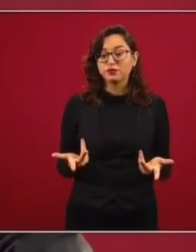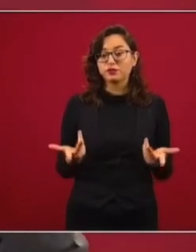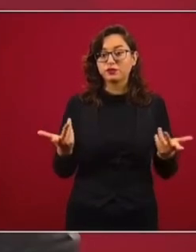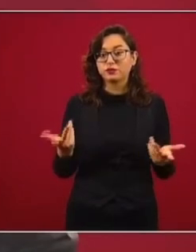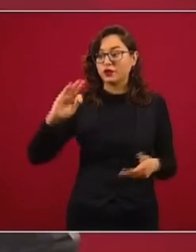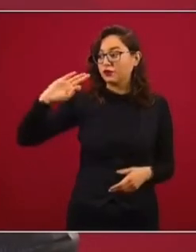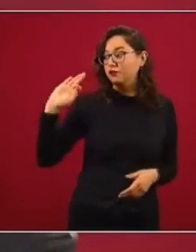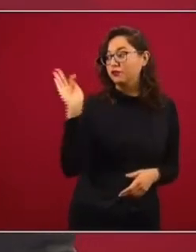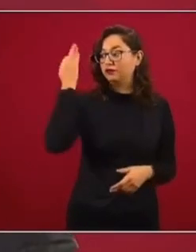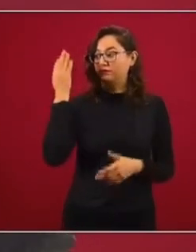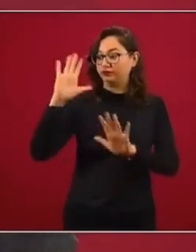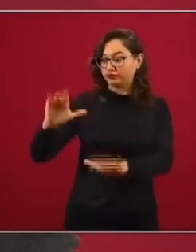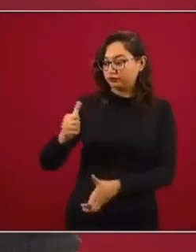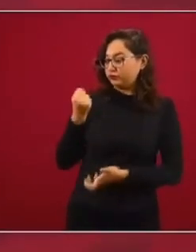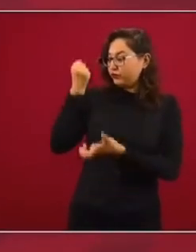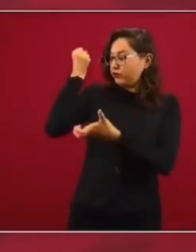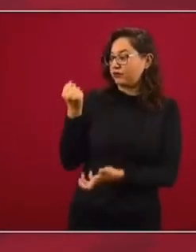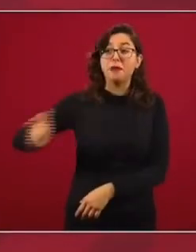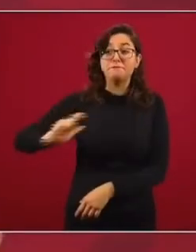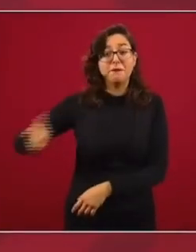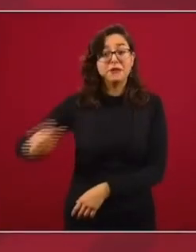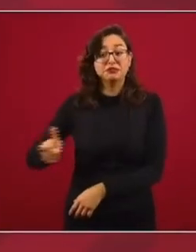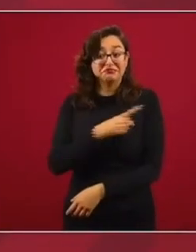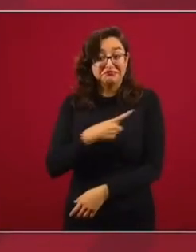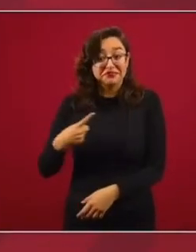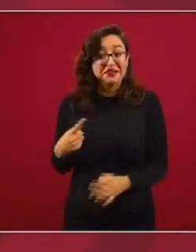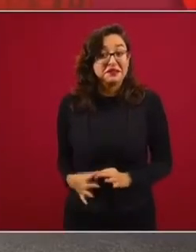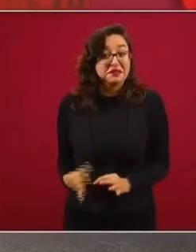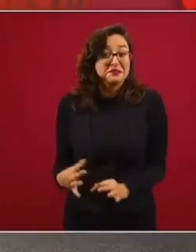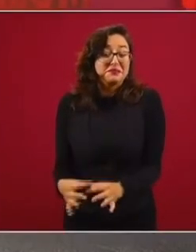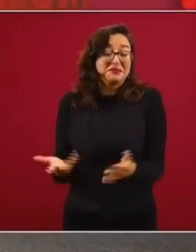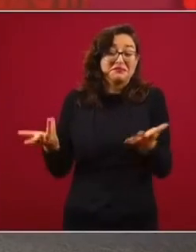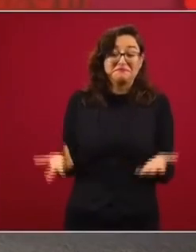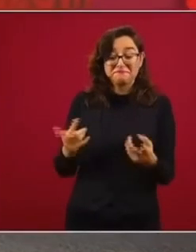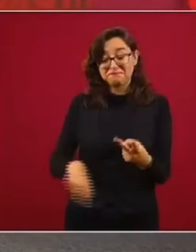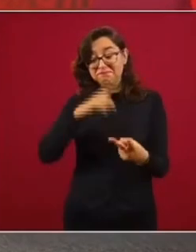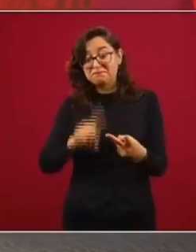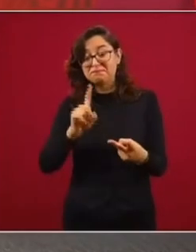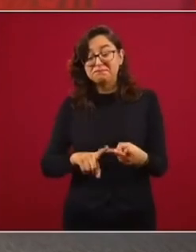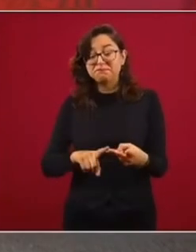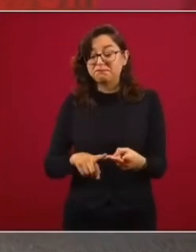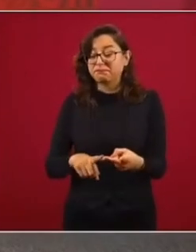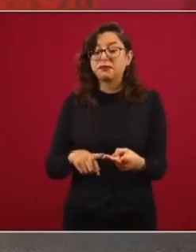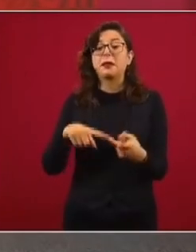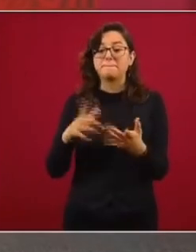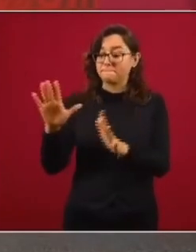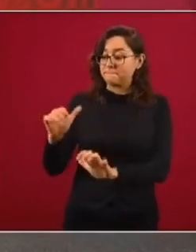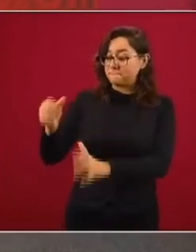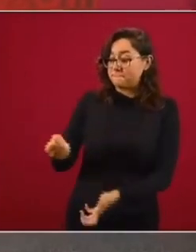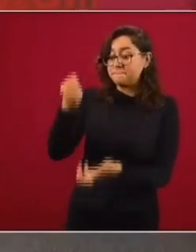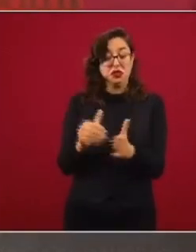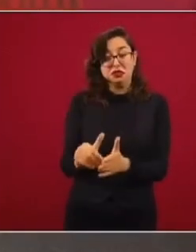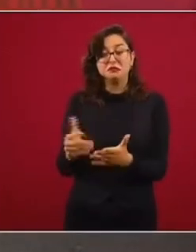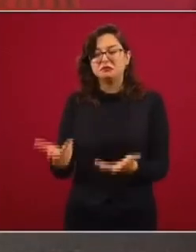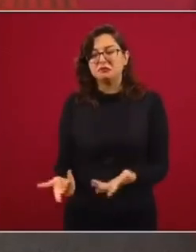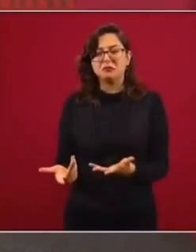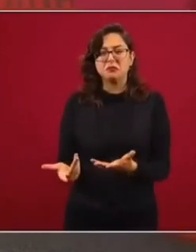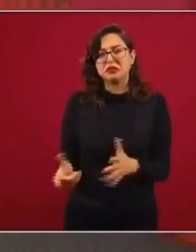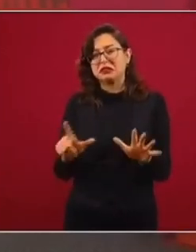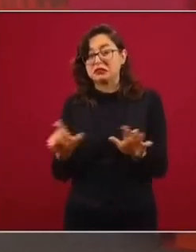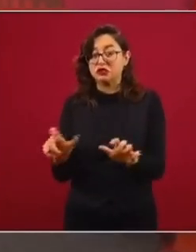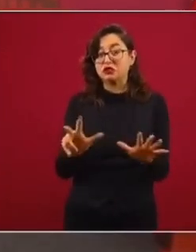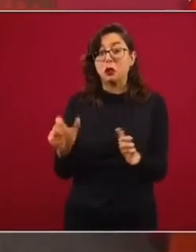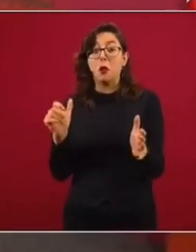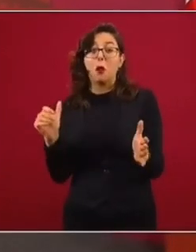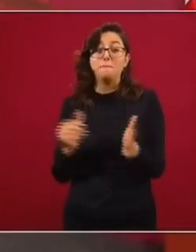por compromisos adquiridos, hay que pagar el servicio de la deuda. Tenemos que tener recursos también por 700, 800